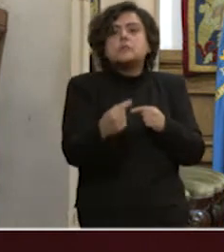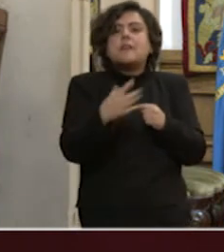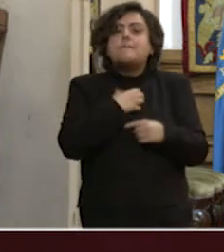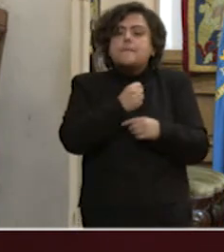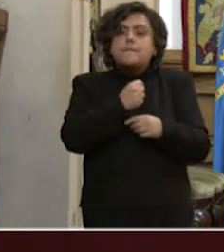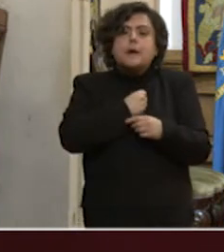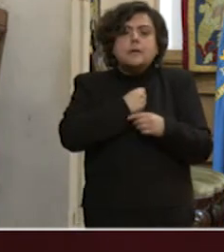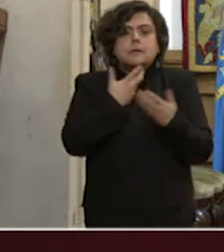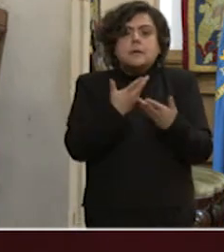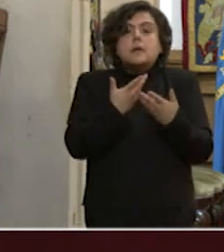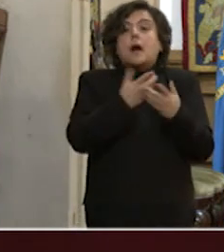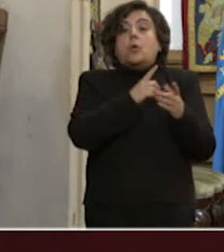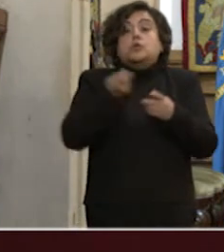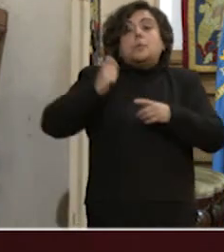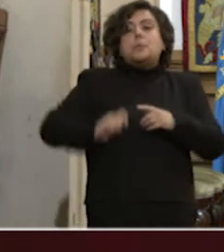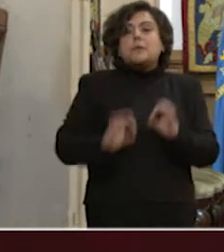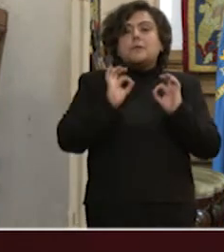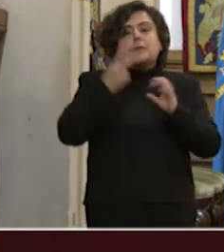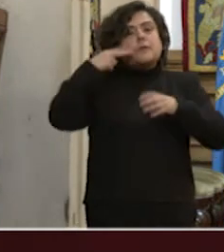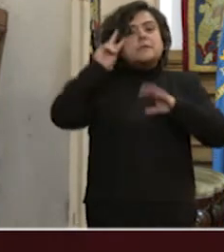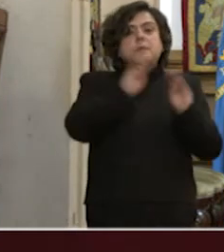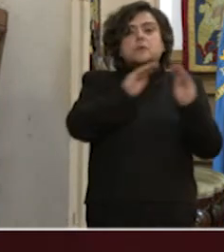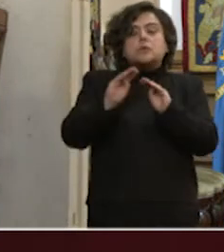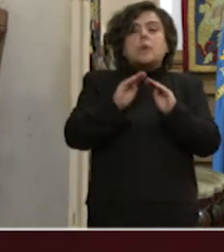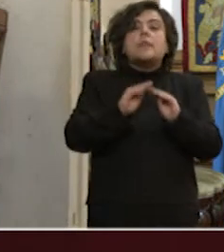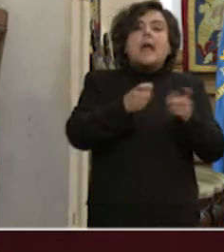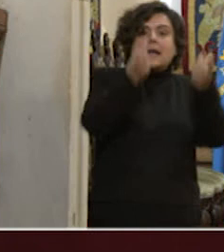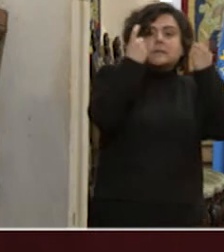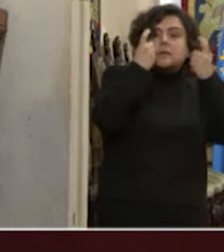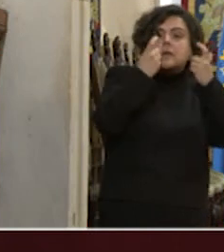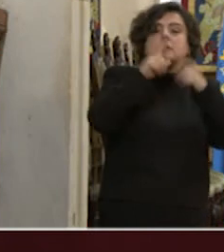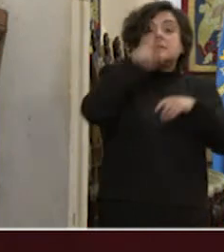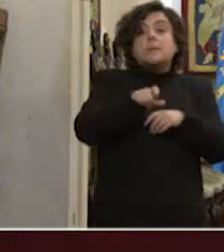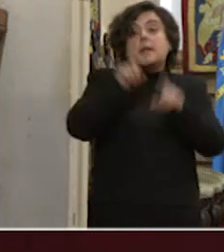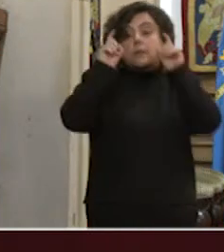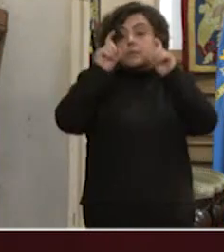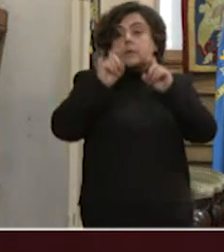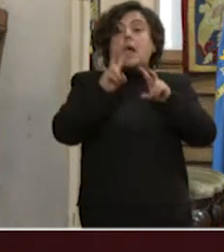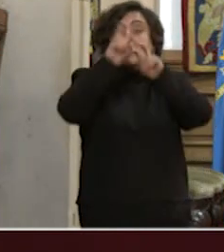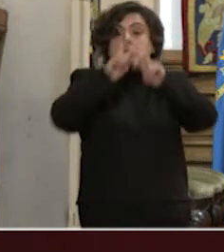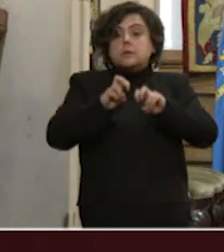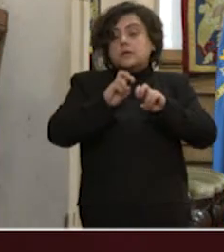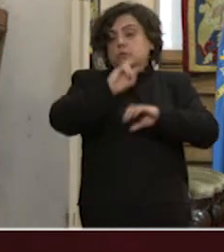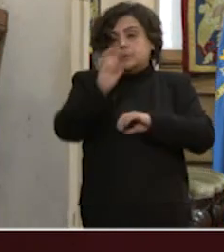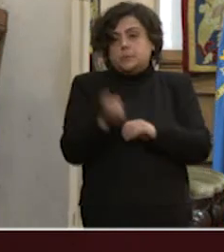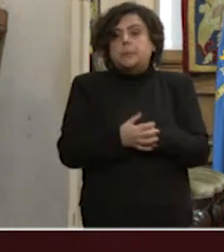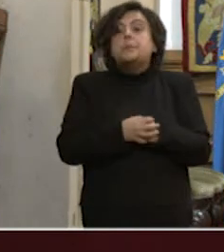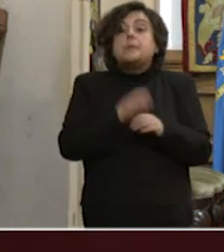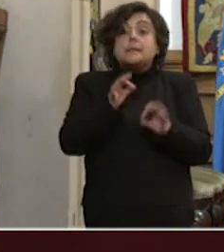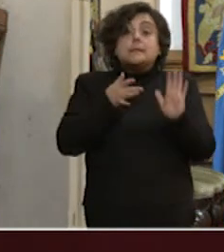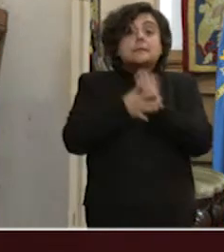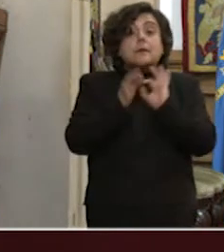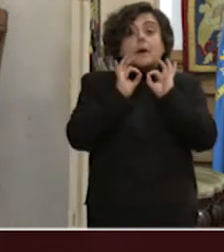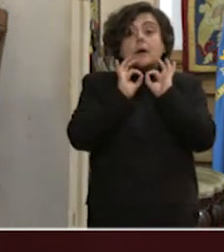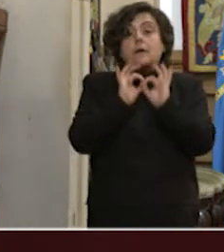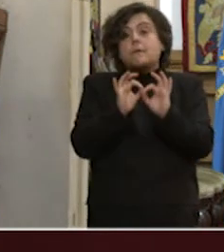del estudiantado, del personal de administración y servicios y de su personal docente e investigador. Así, hemos superado